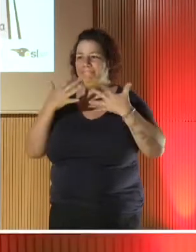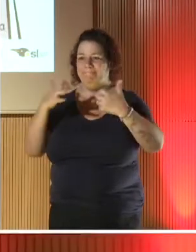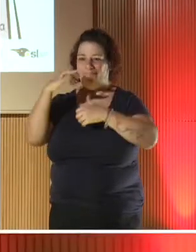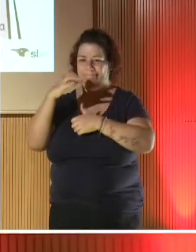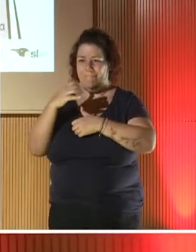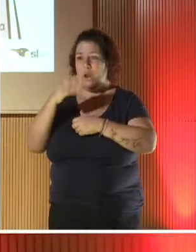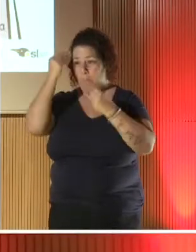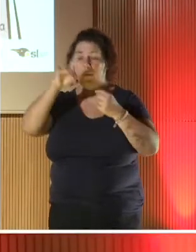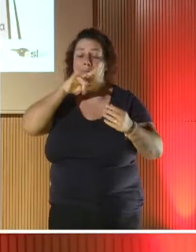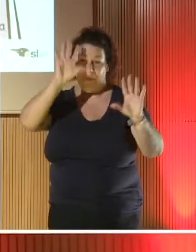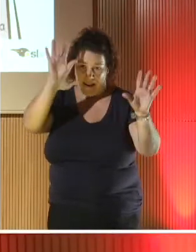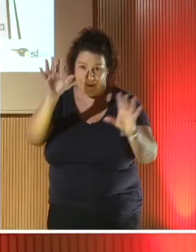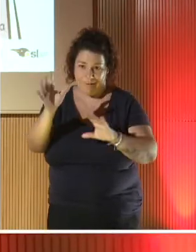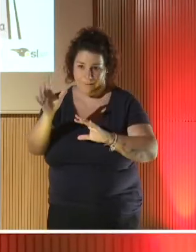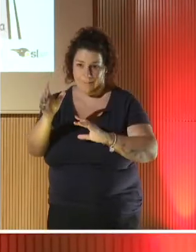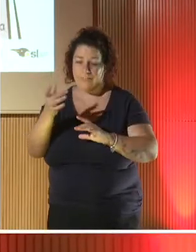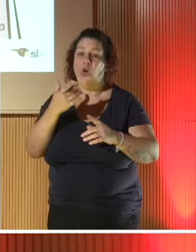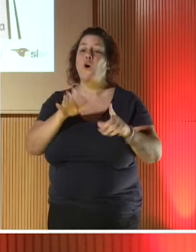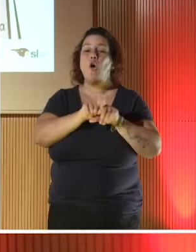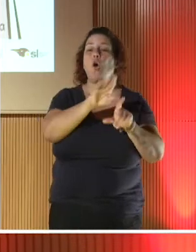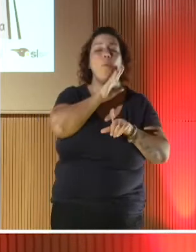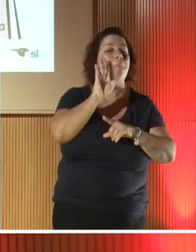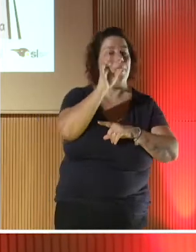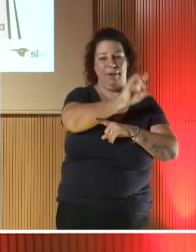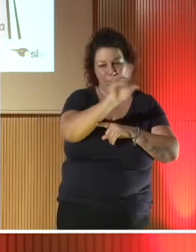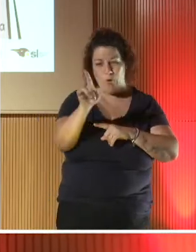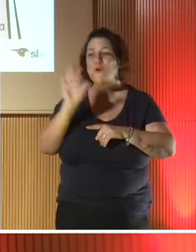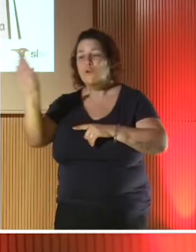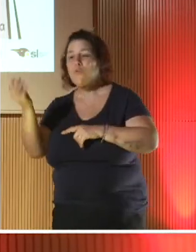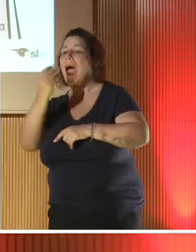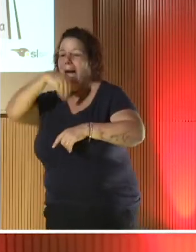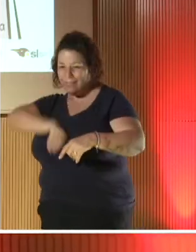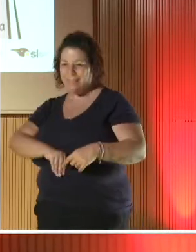No seáis mal pensados, no ha salido a mí, la suya sí que se traga, pero...